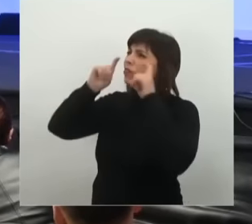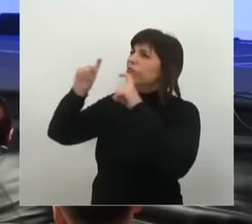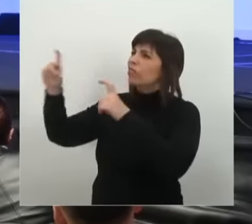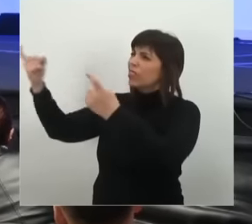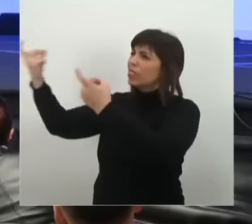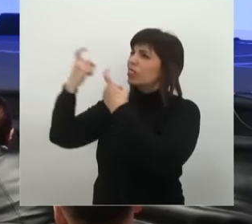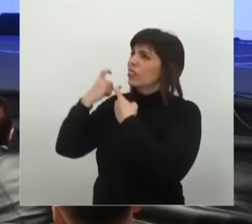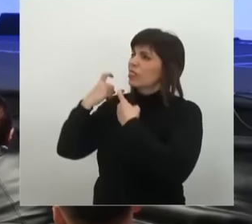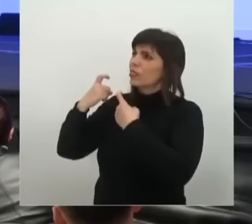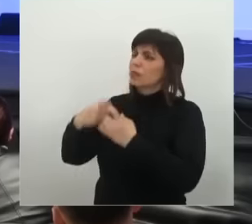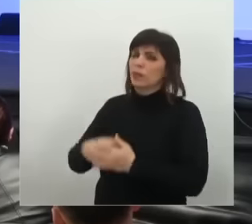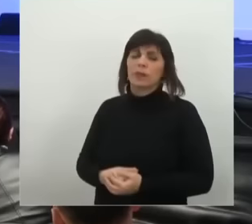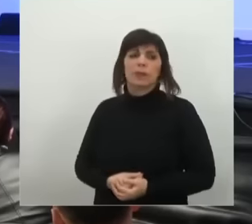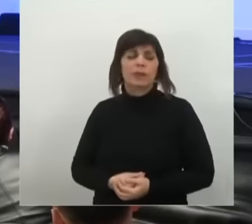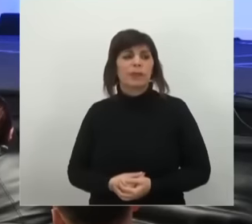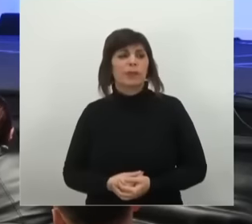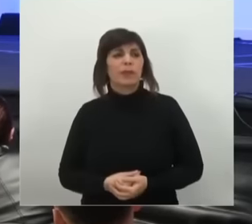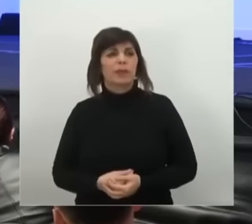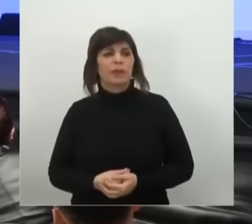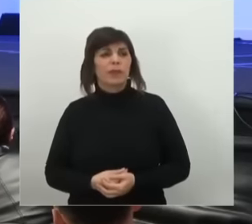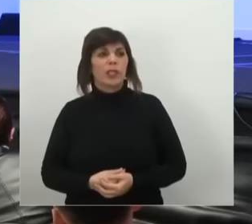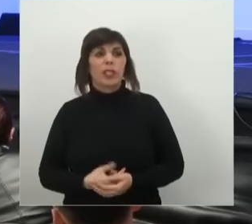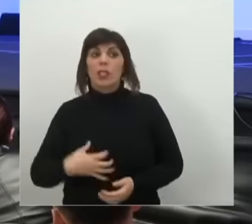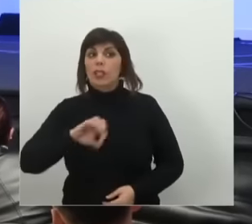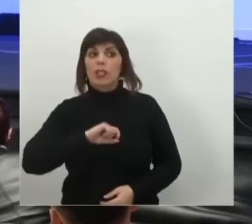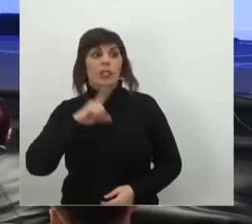y el señor le metió en situaciones miren